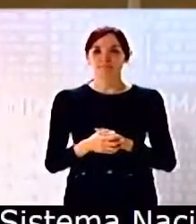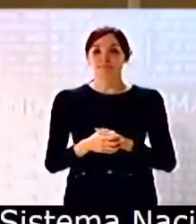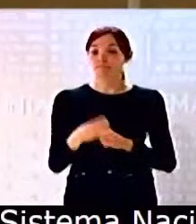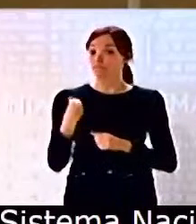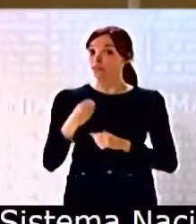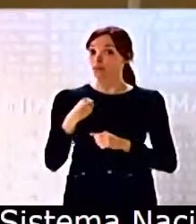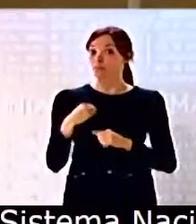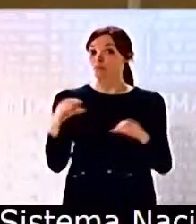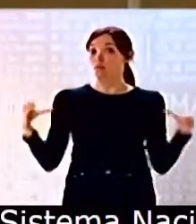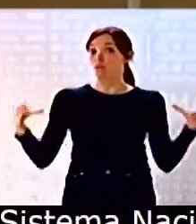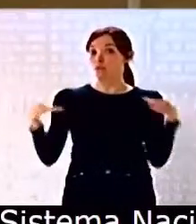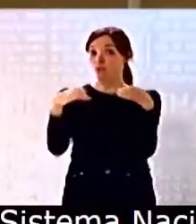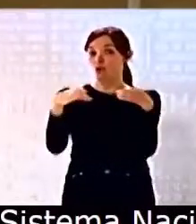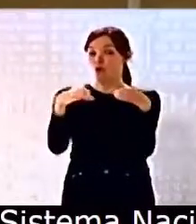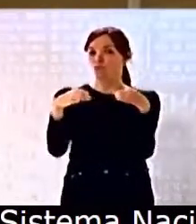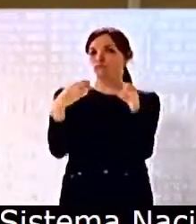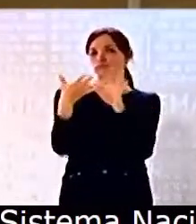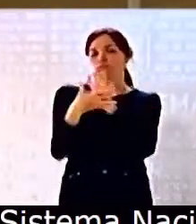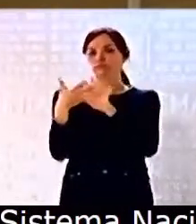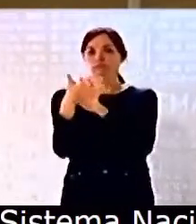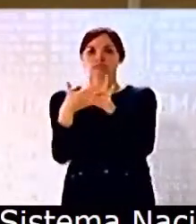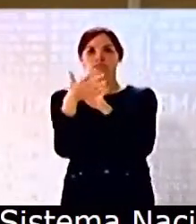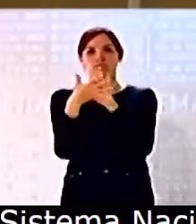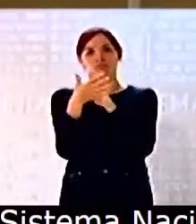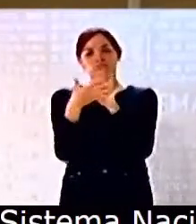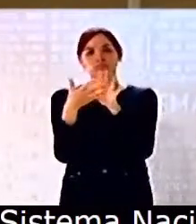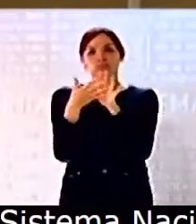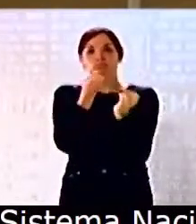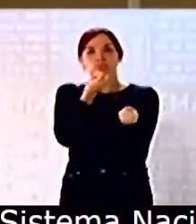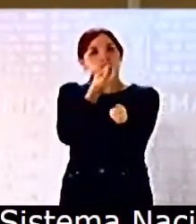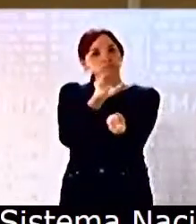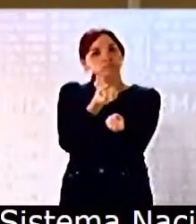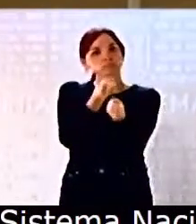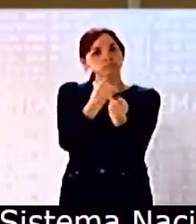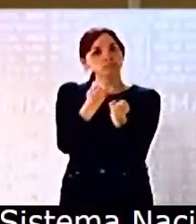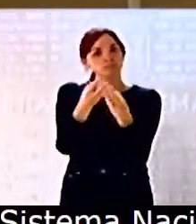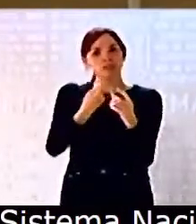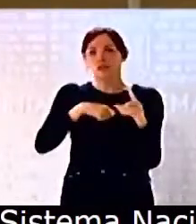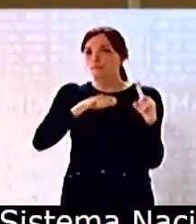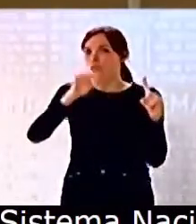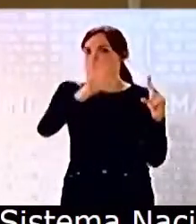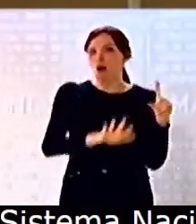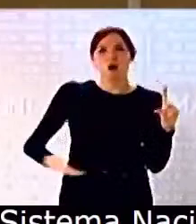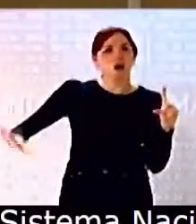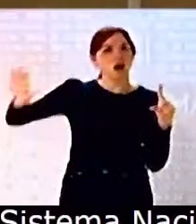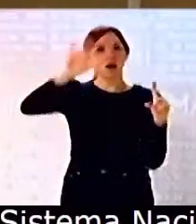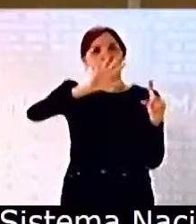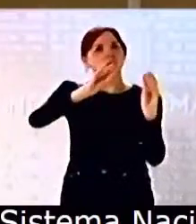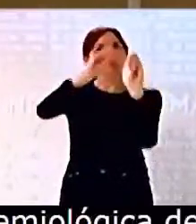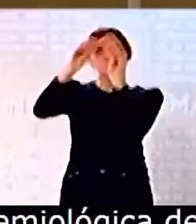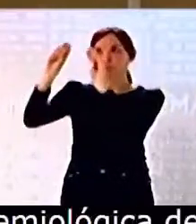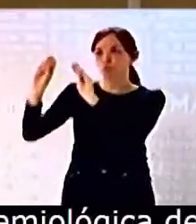donde se ha dado cuenta de la situación epidemiológica de toda España.